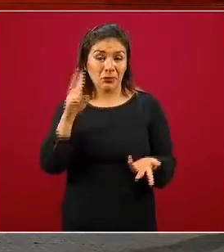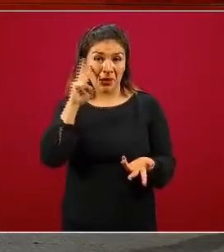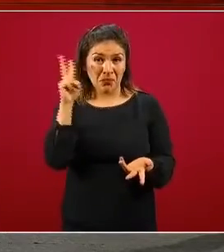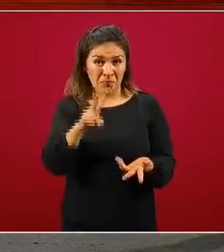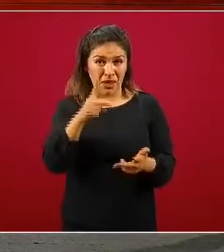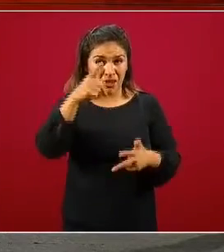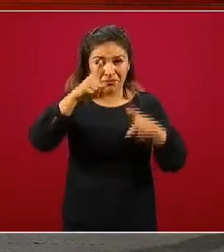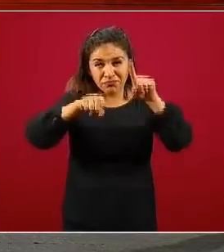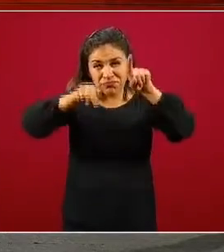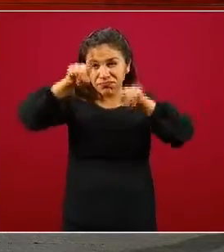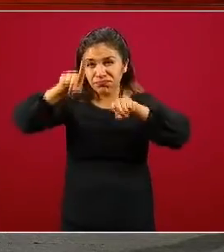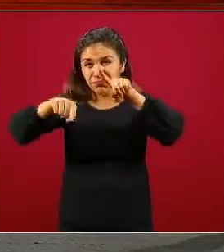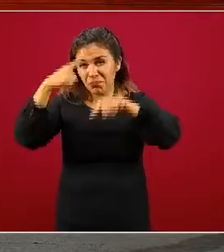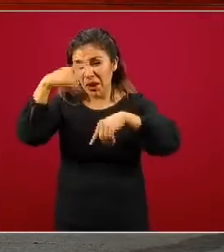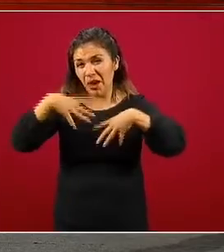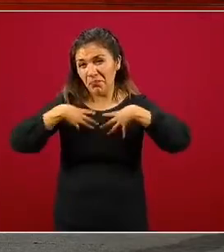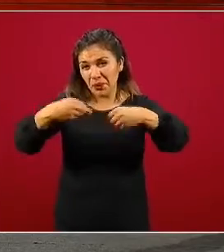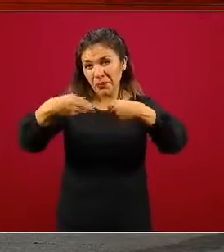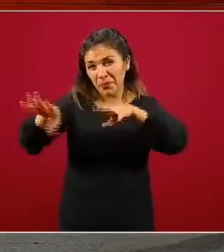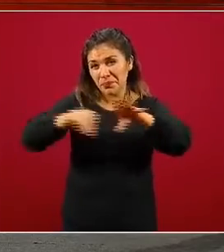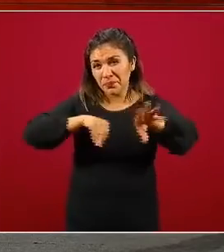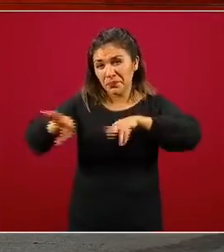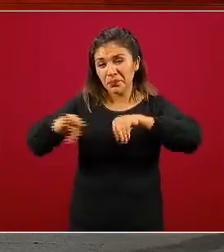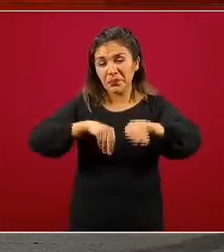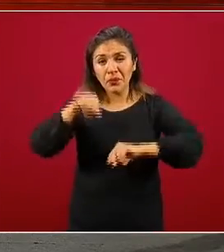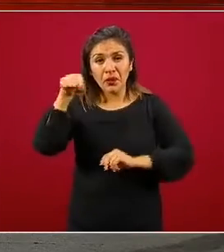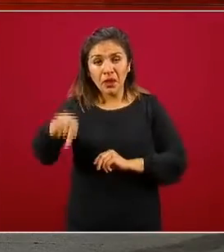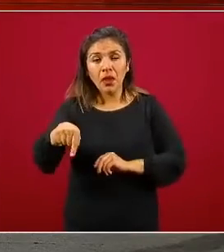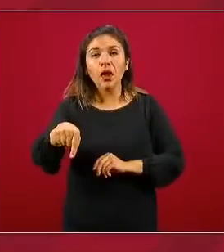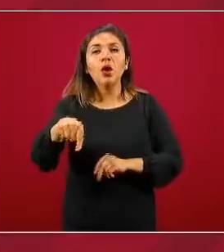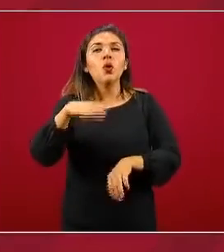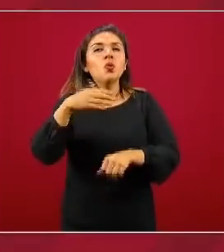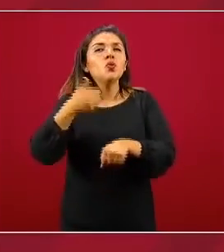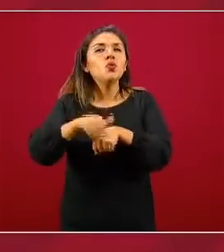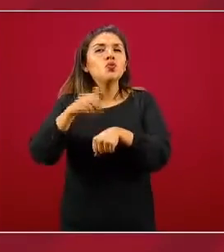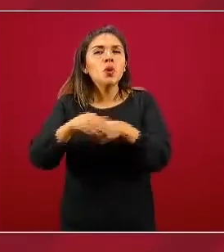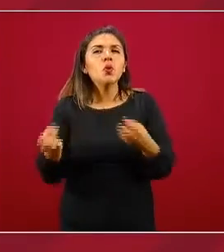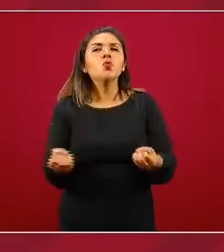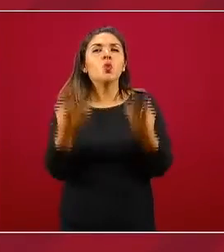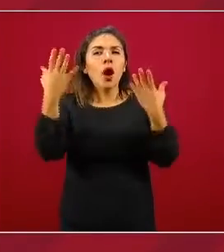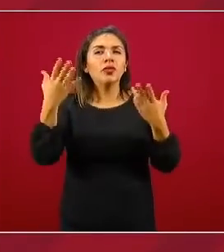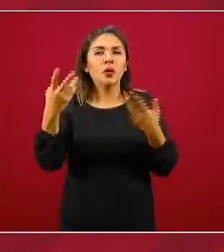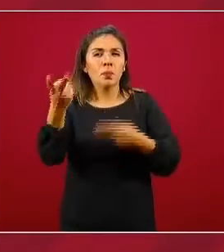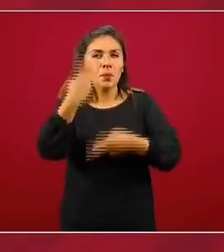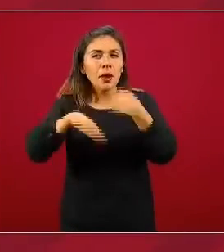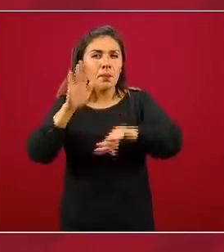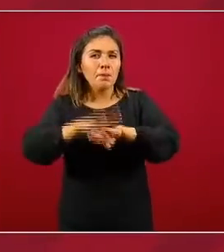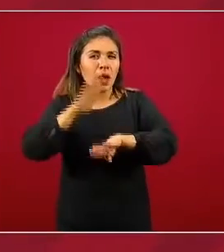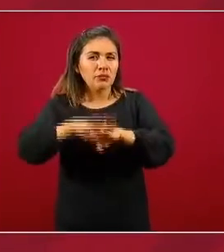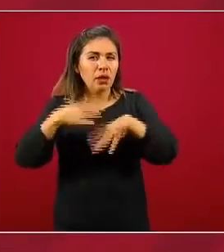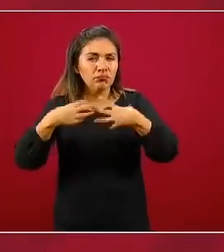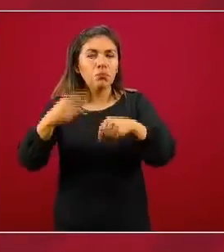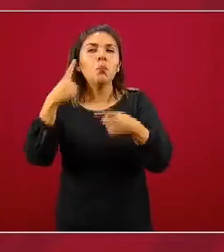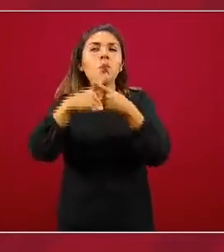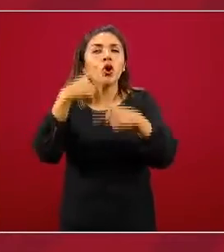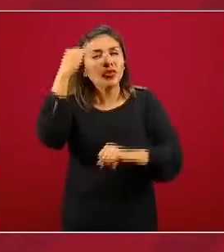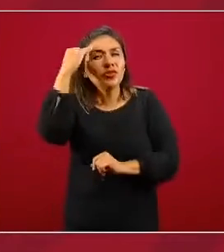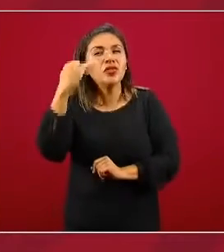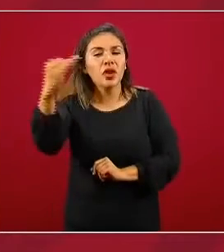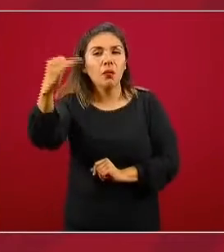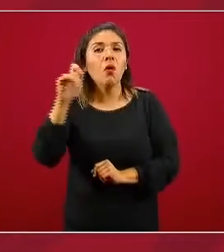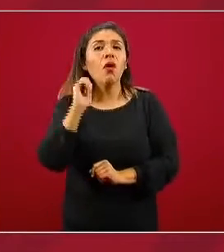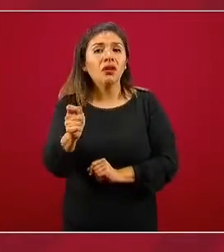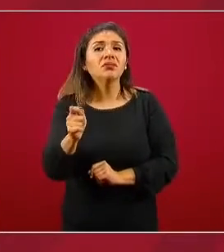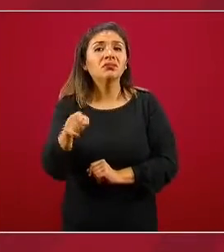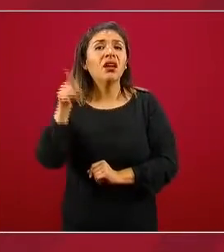en los indicadores de transmisión, específicamente el número básico de reproducción y el número ajustado de reproducción por tiempo, es